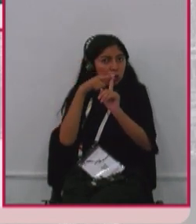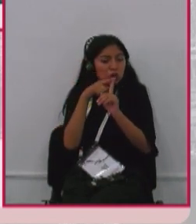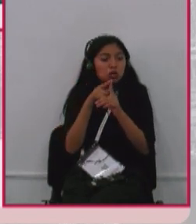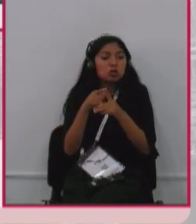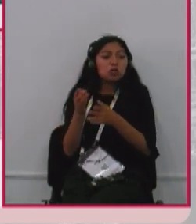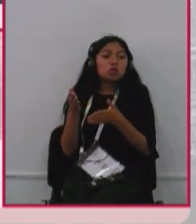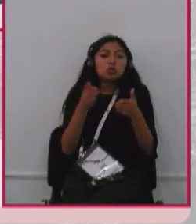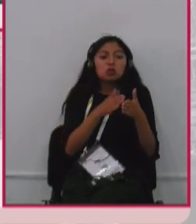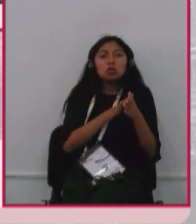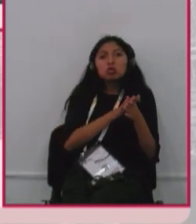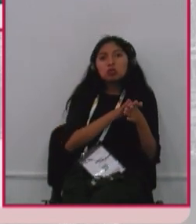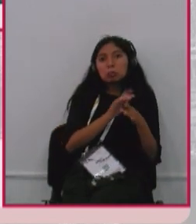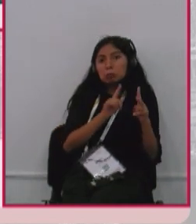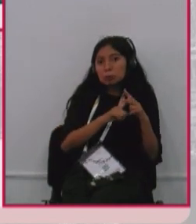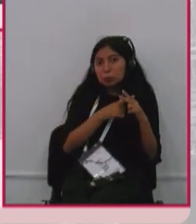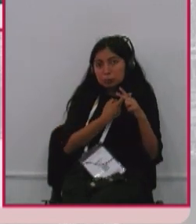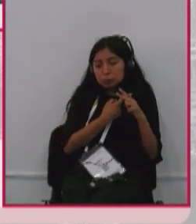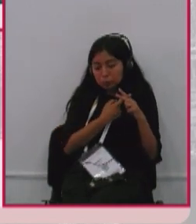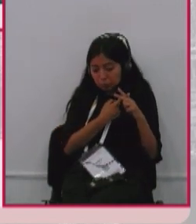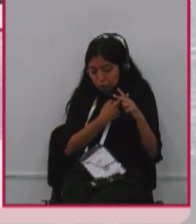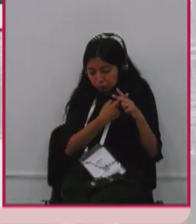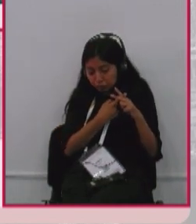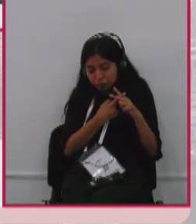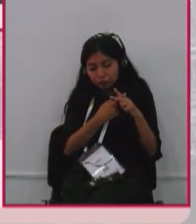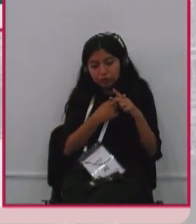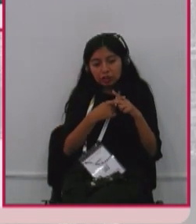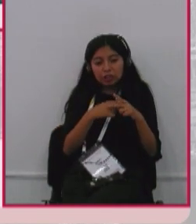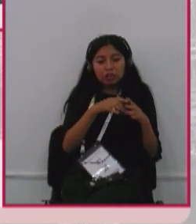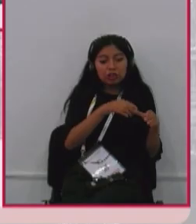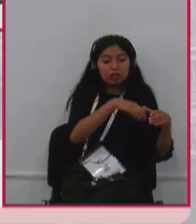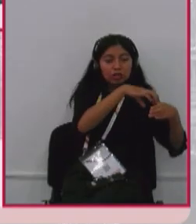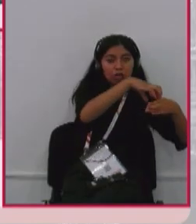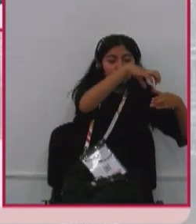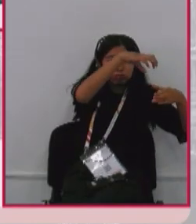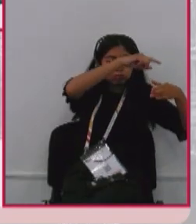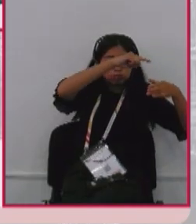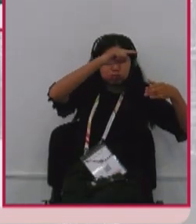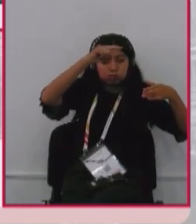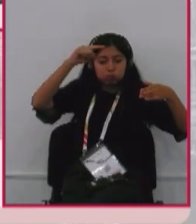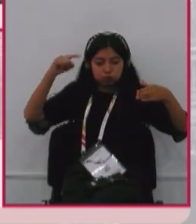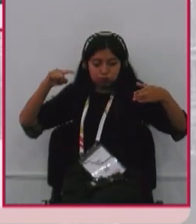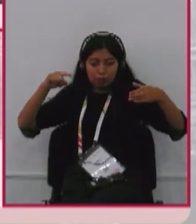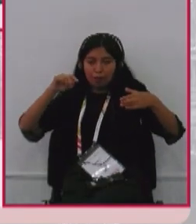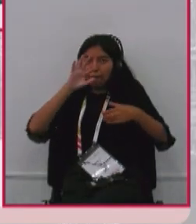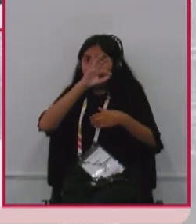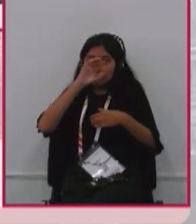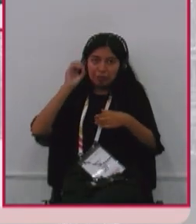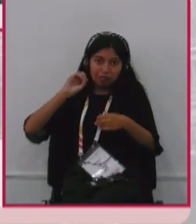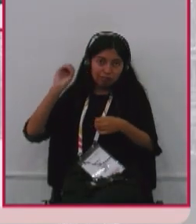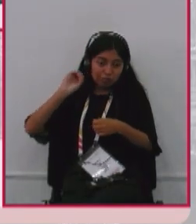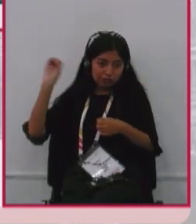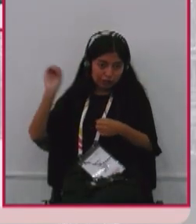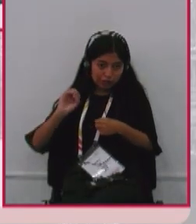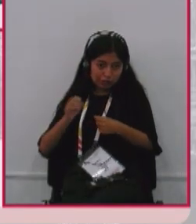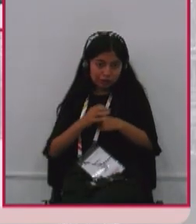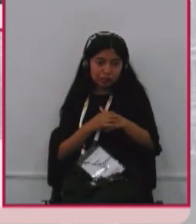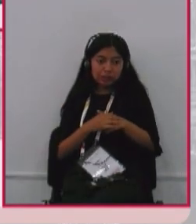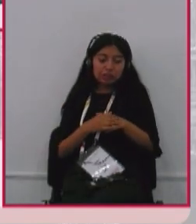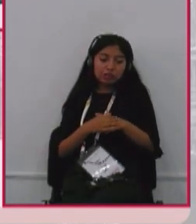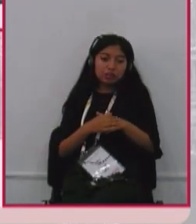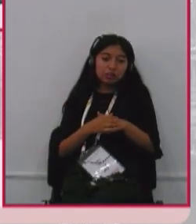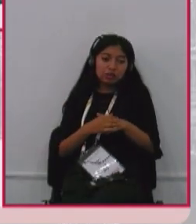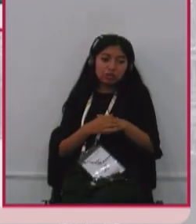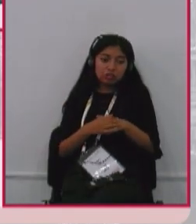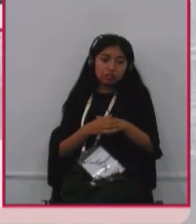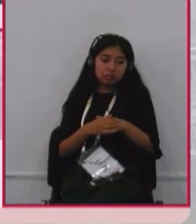celda Jameson al principio, sacar concentrado final, 90% de recuperación y la cola de esa celda procesarla a